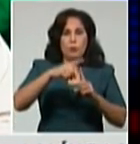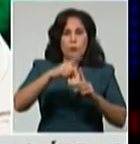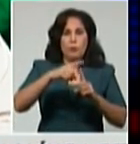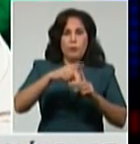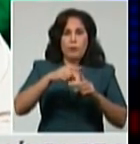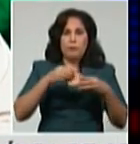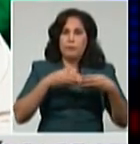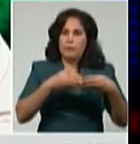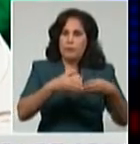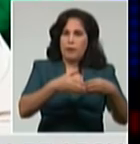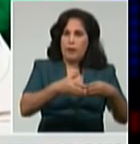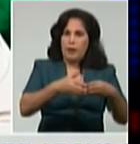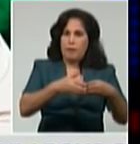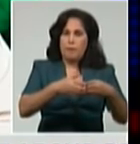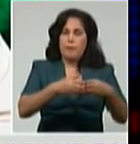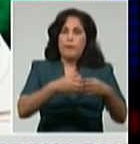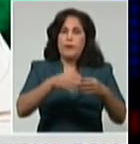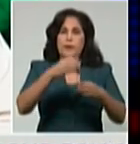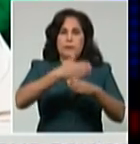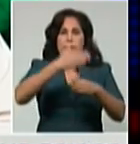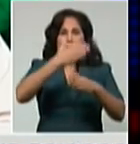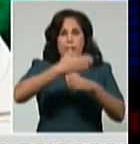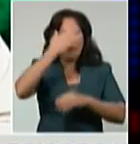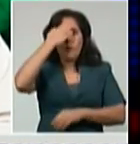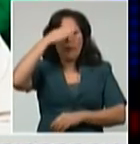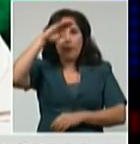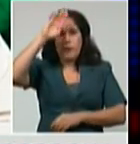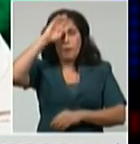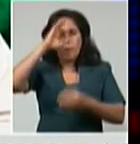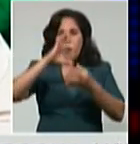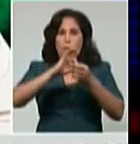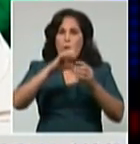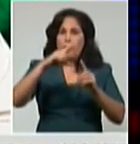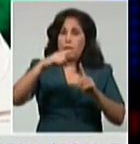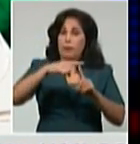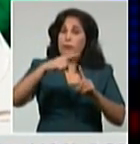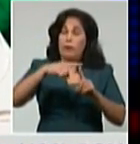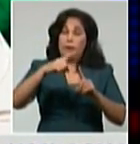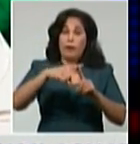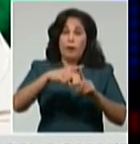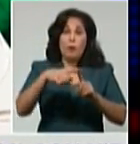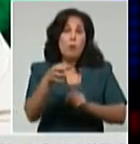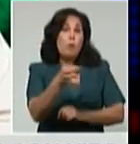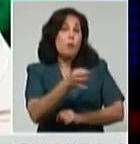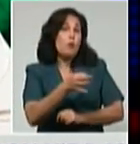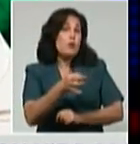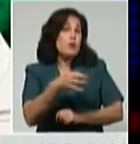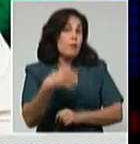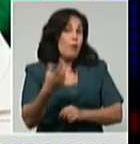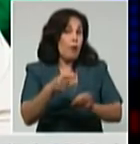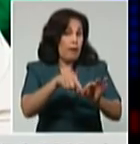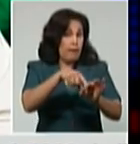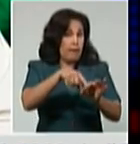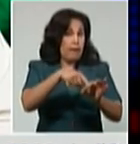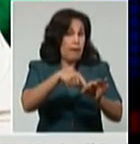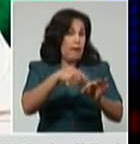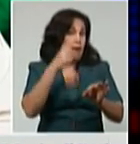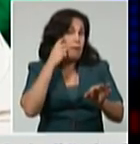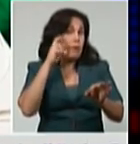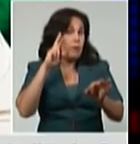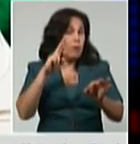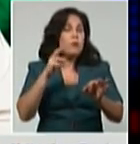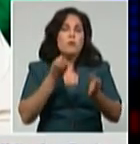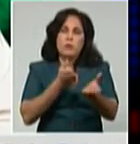Granma, de Santiago de Cuba, de Guantánamo y del municipio especial Isla de la Juventud se